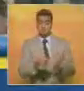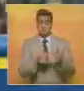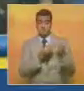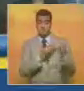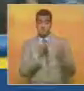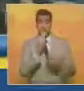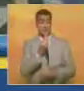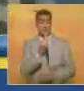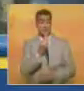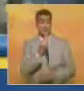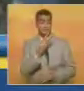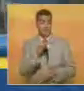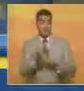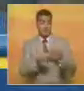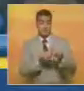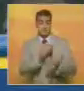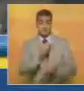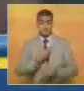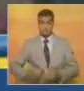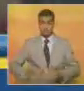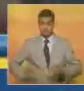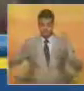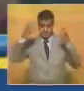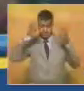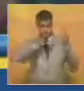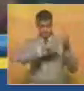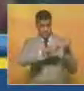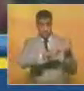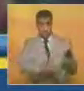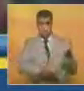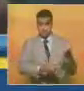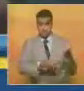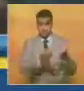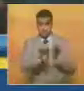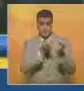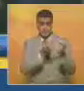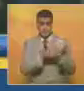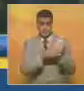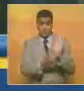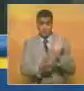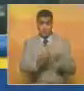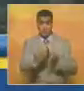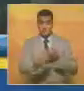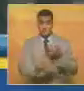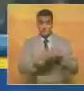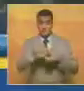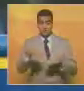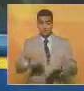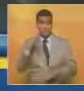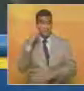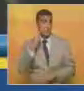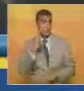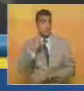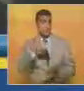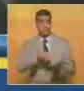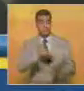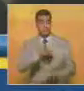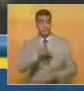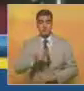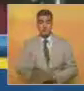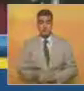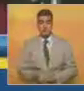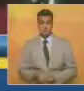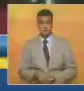comités de jóvenes entregarán al primer mandatario nacional un documento en el que exponen sus propuestas para el Plan Nacional Simón Bolívar